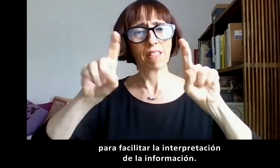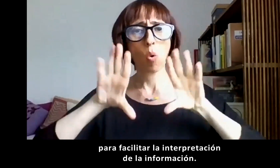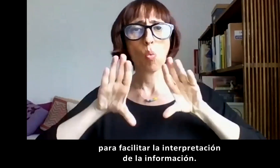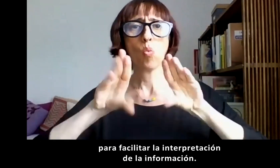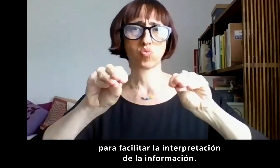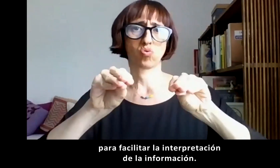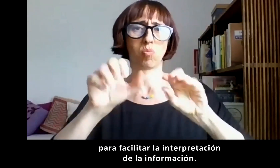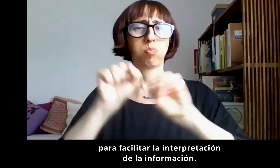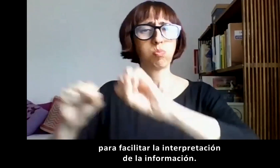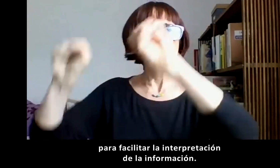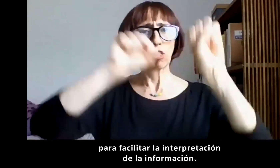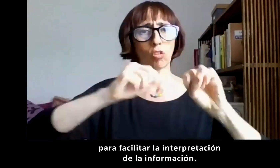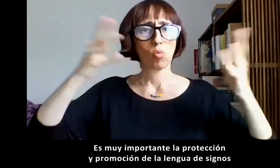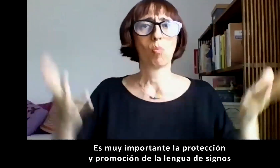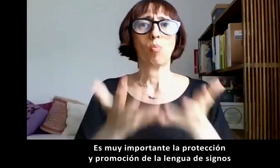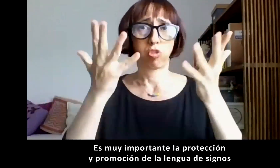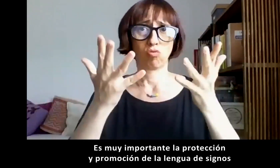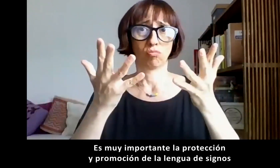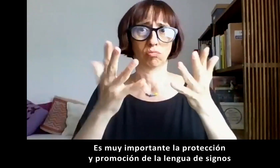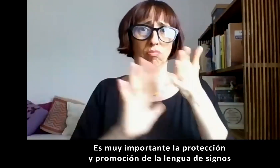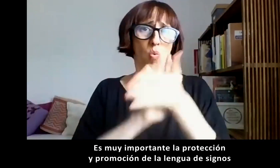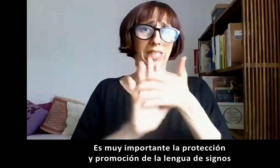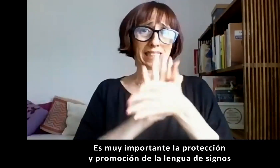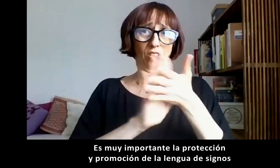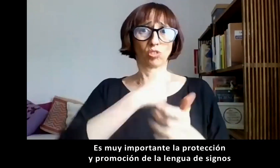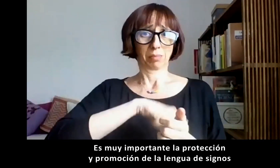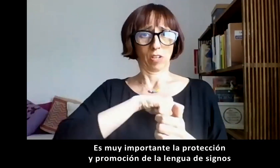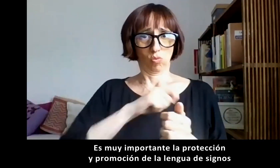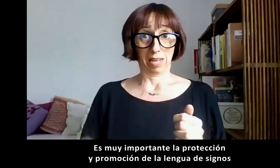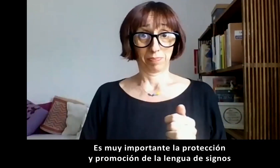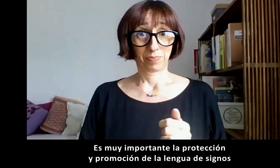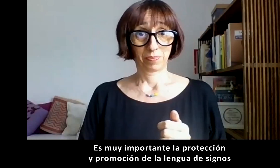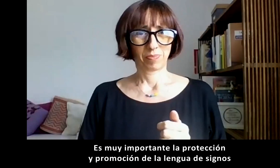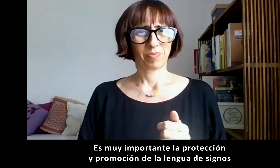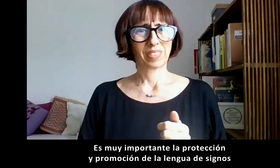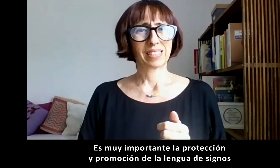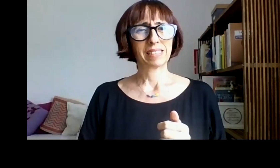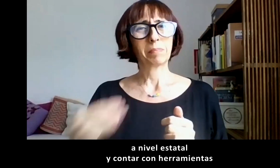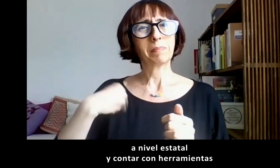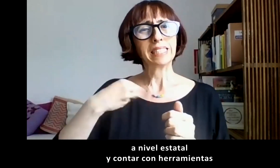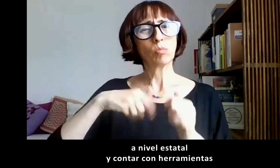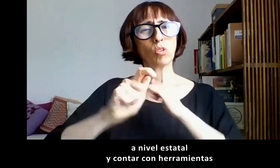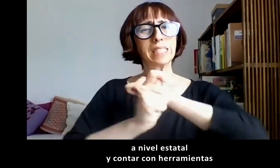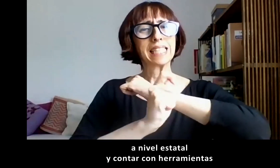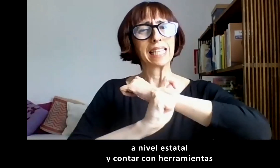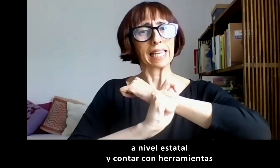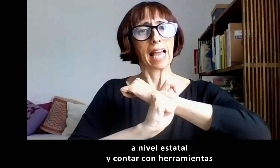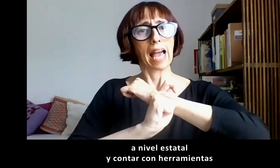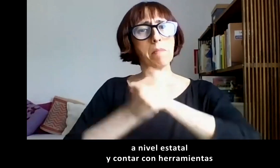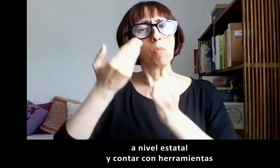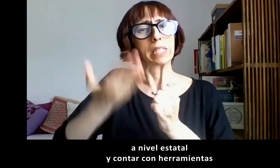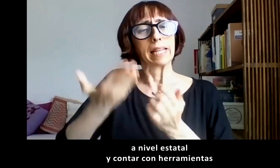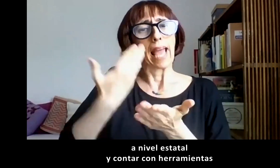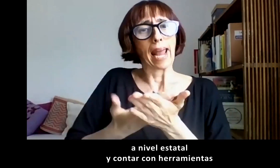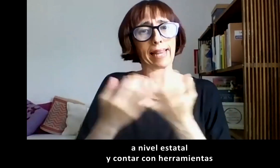esta información. Es muy importante la protección y promoción de la lengua de signos a nivel estatal y contar